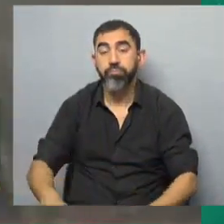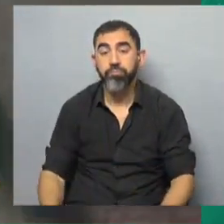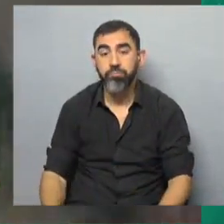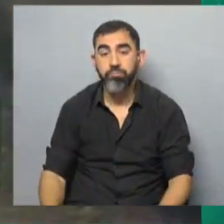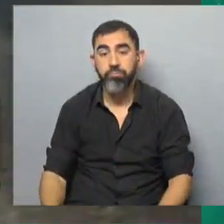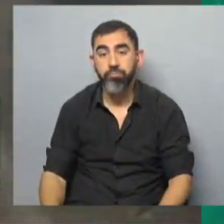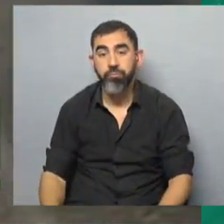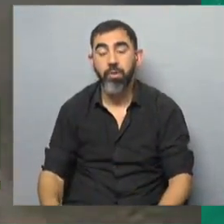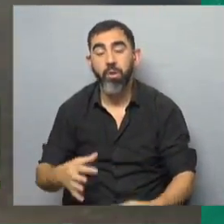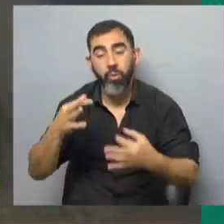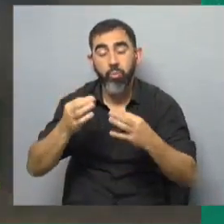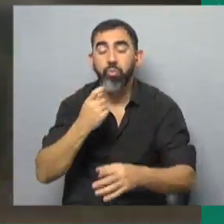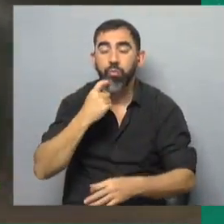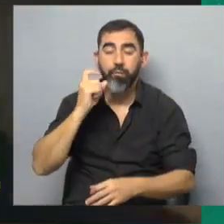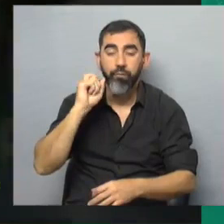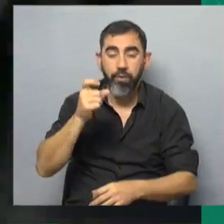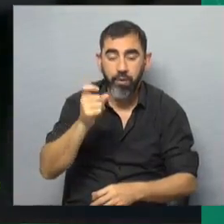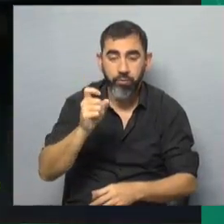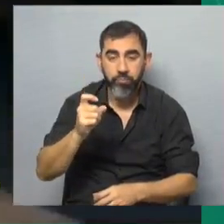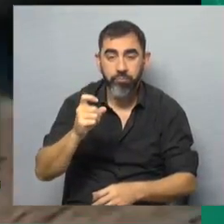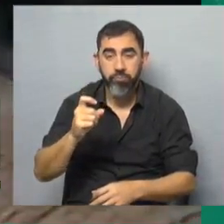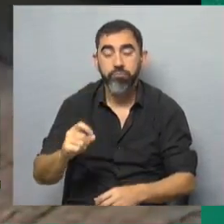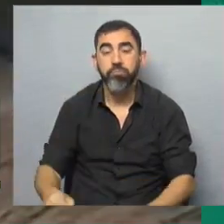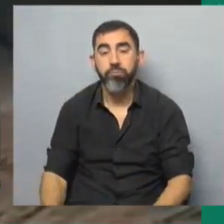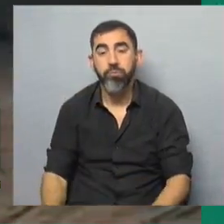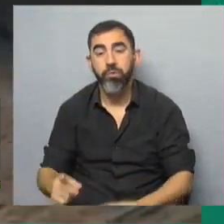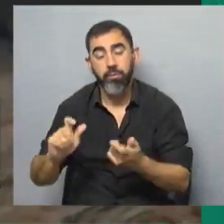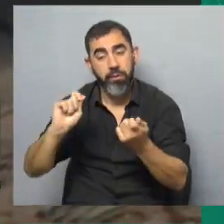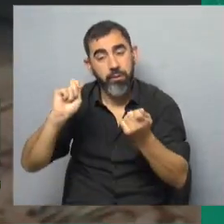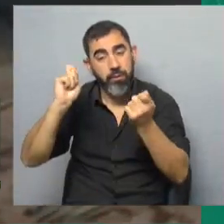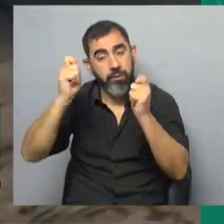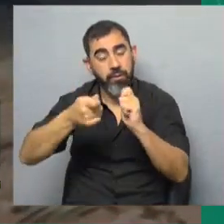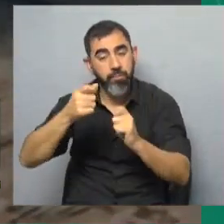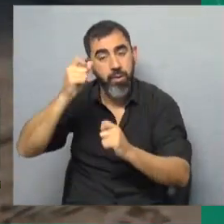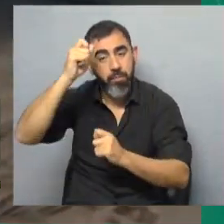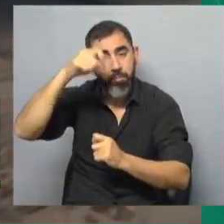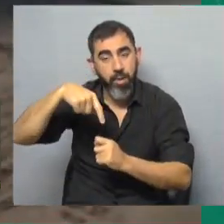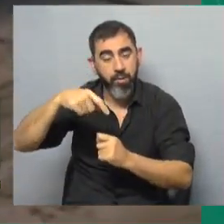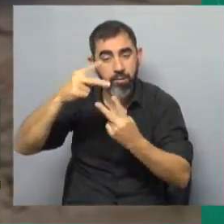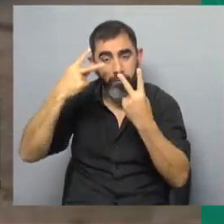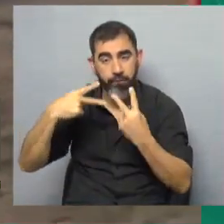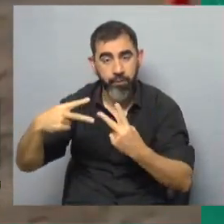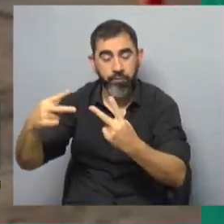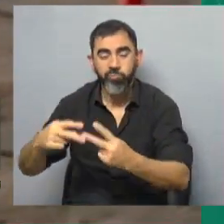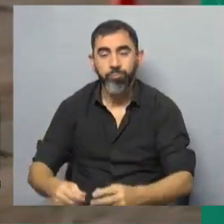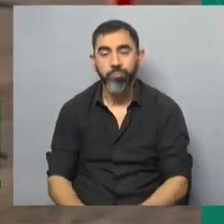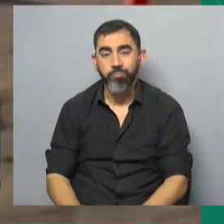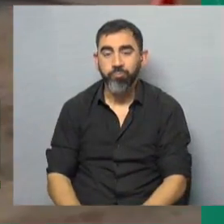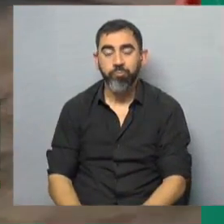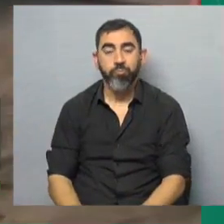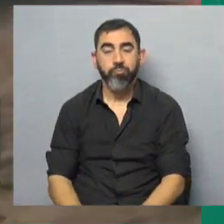se nos metió el feriado al medio y, bueno, tuvimos que reformular un poco la acción y,